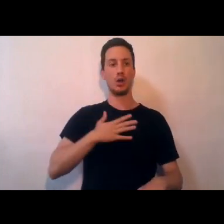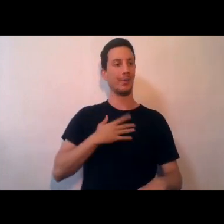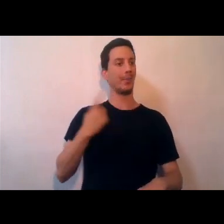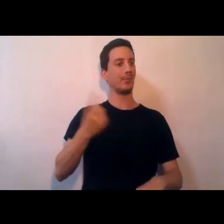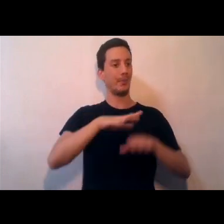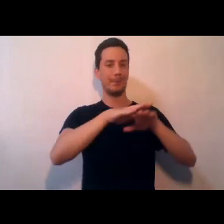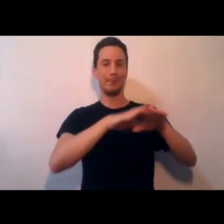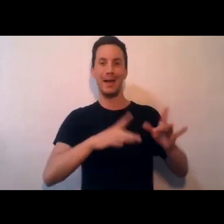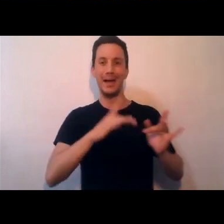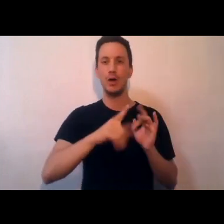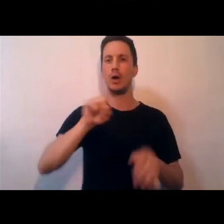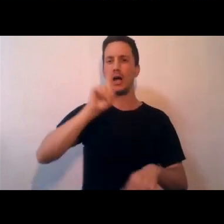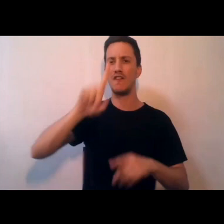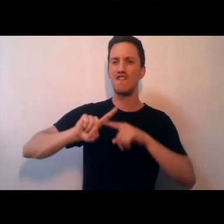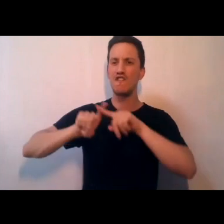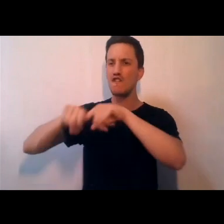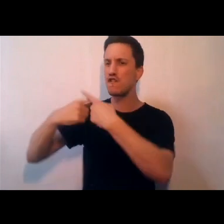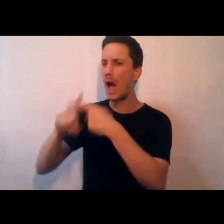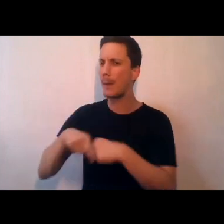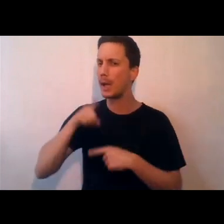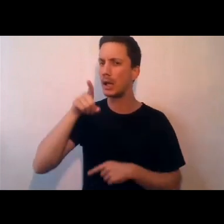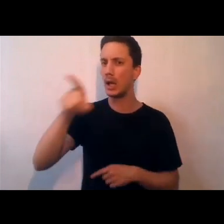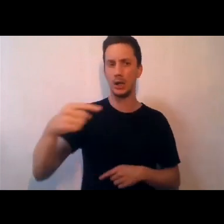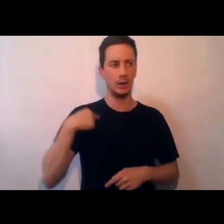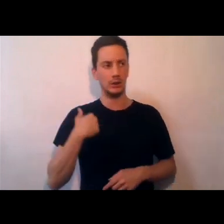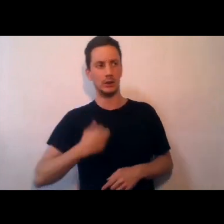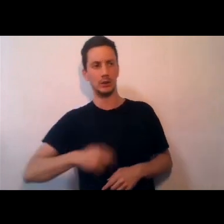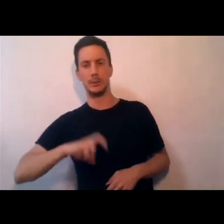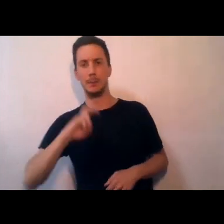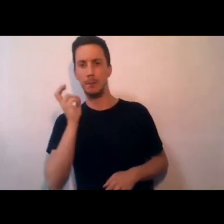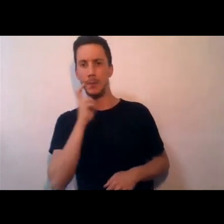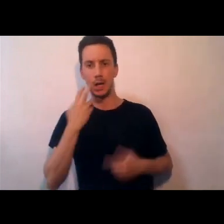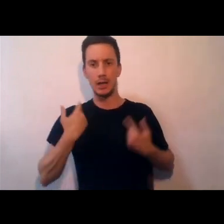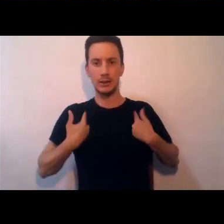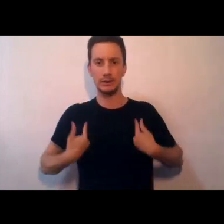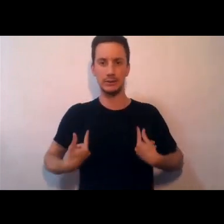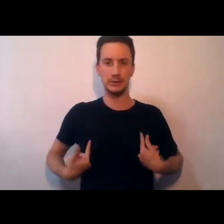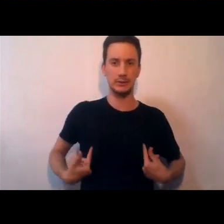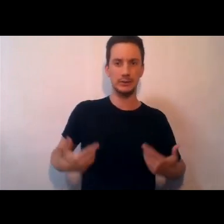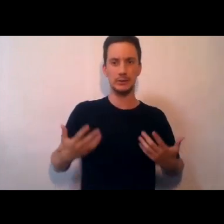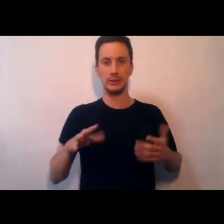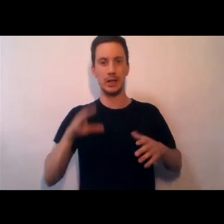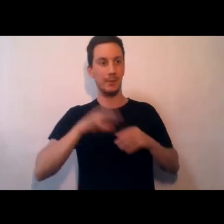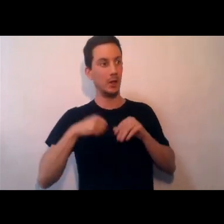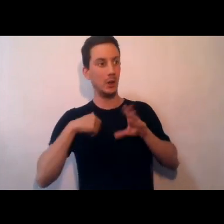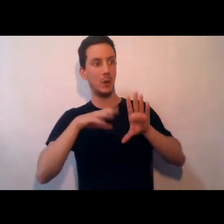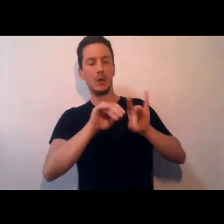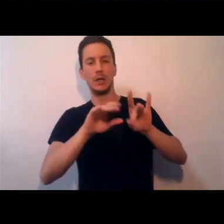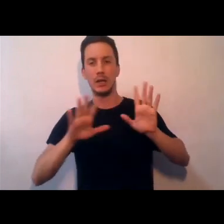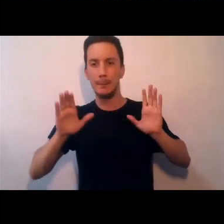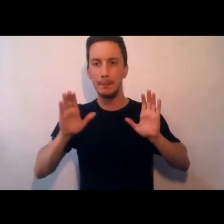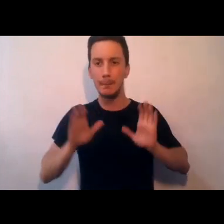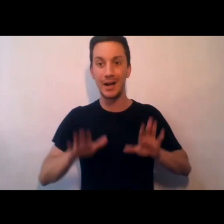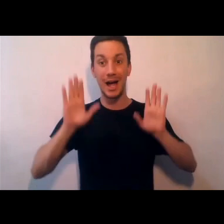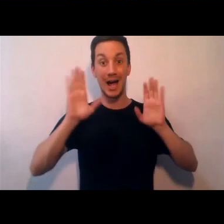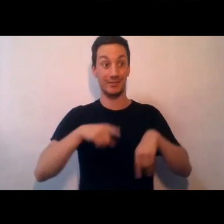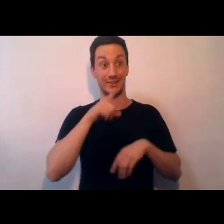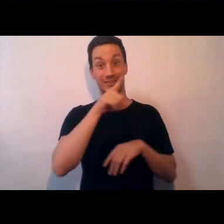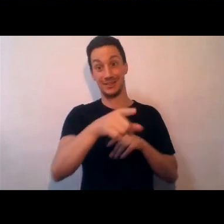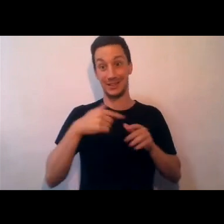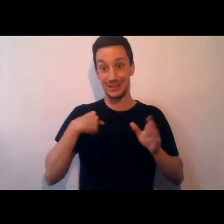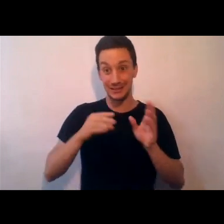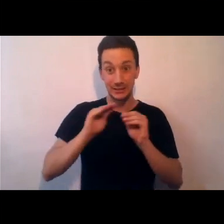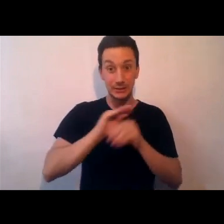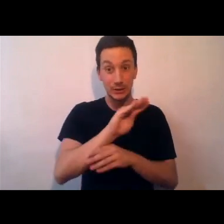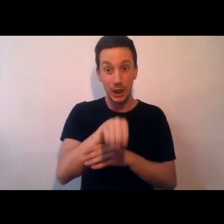a veces de algunos médicos. Y esto a veces lleva a que se trate menos los brotes y que haya un fallo terapéutico y el niño